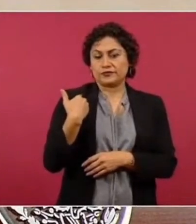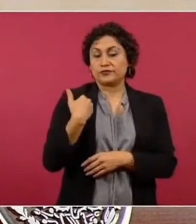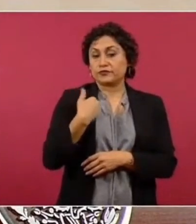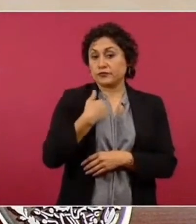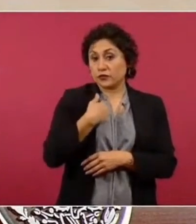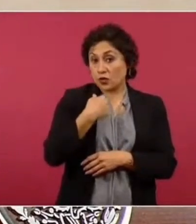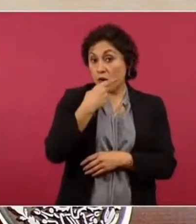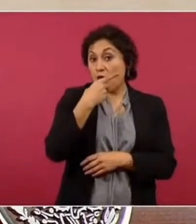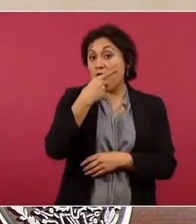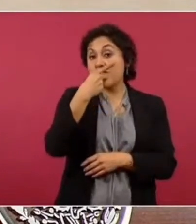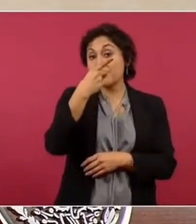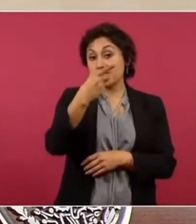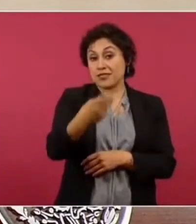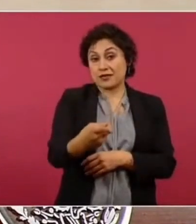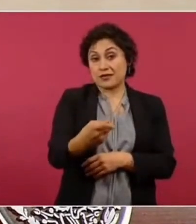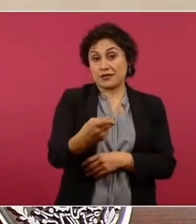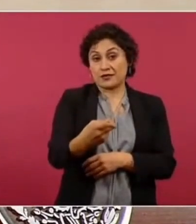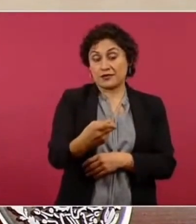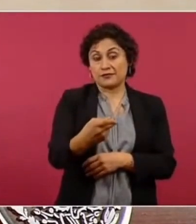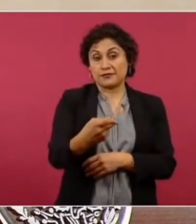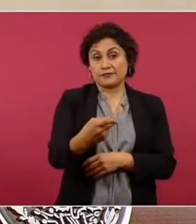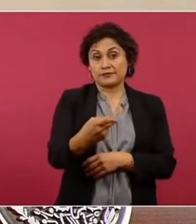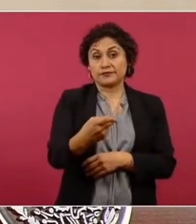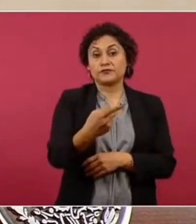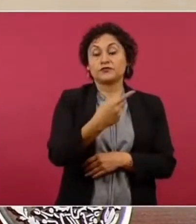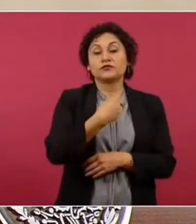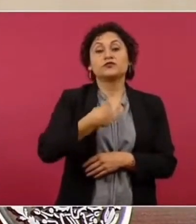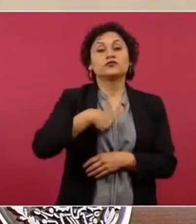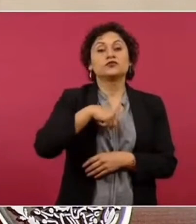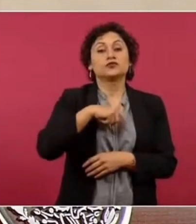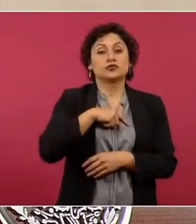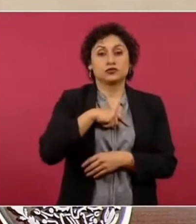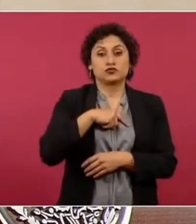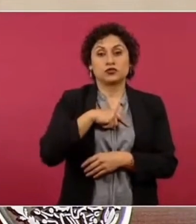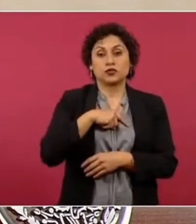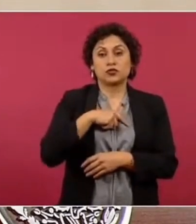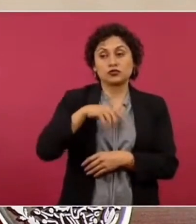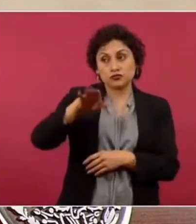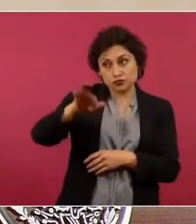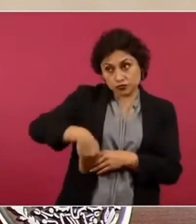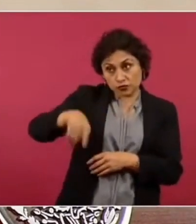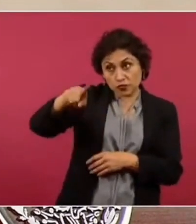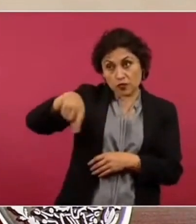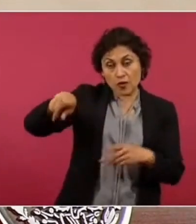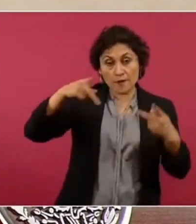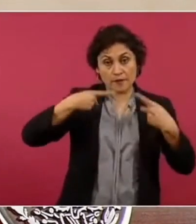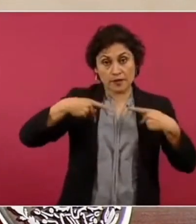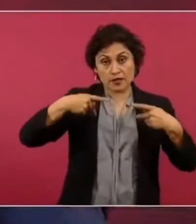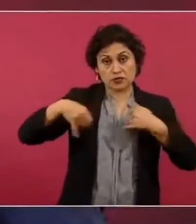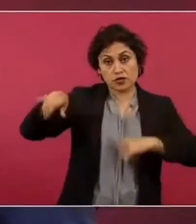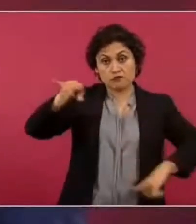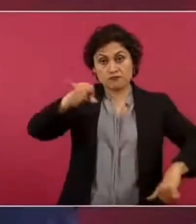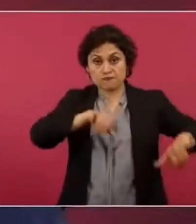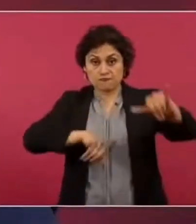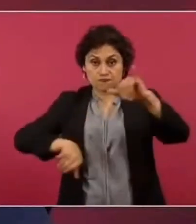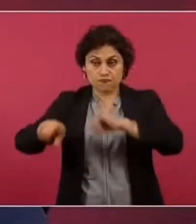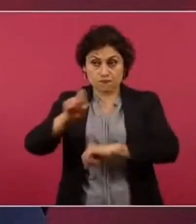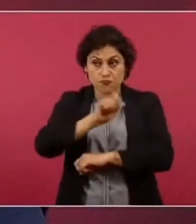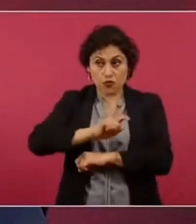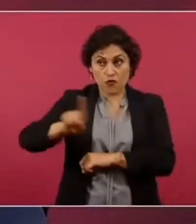que íbamos a pedirle a científicos que nos ayuden para ver si